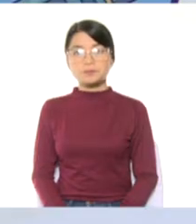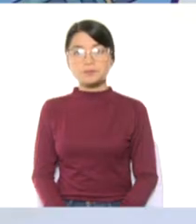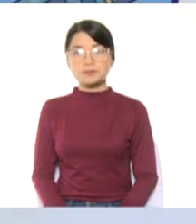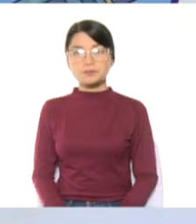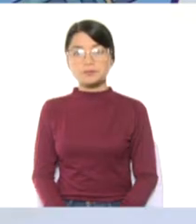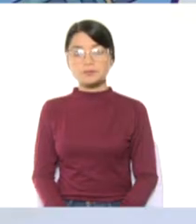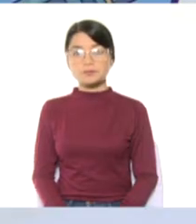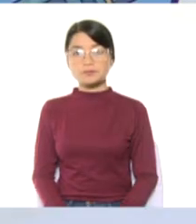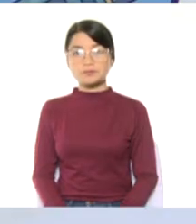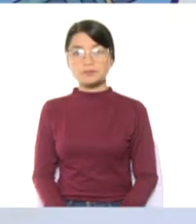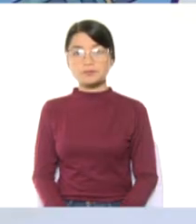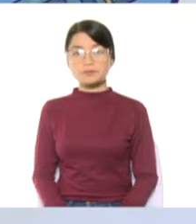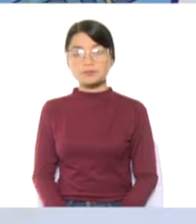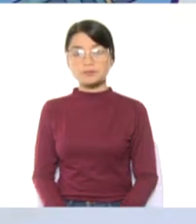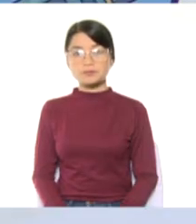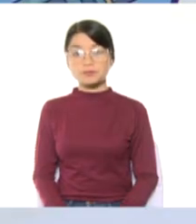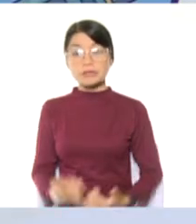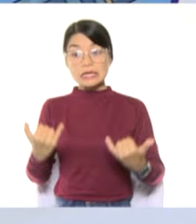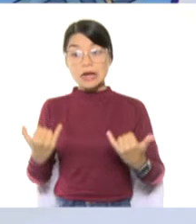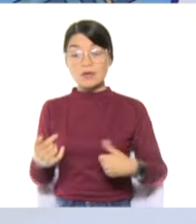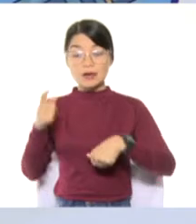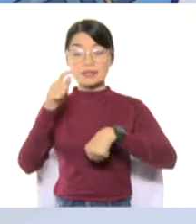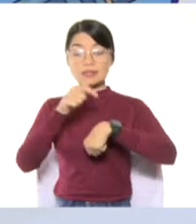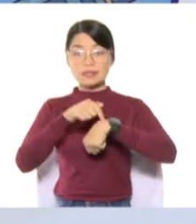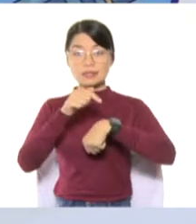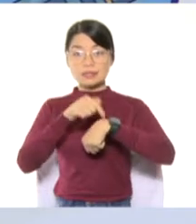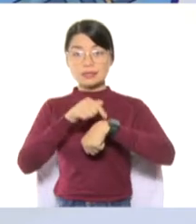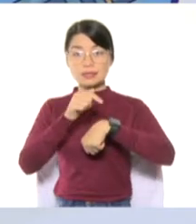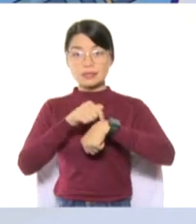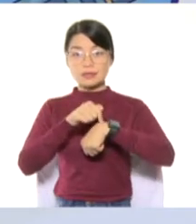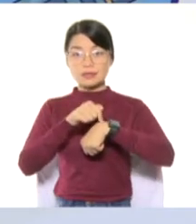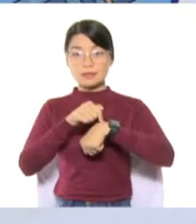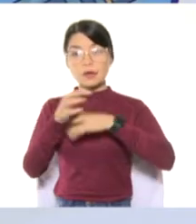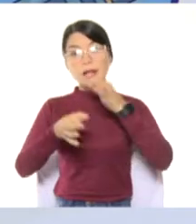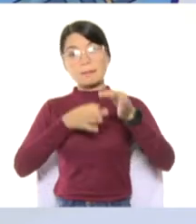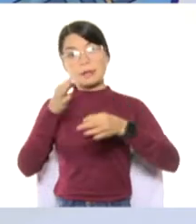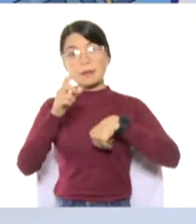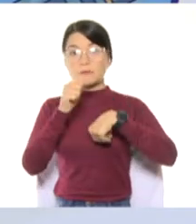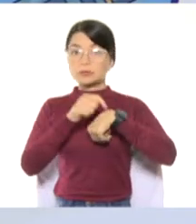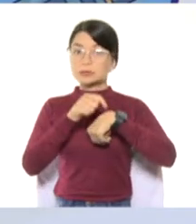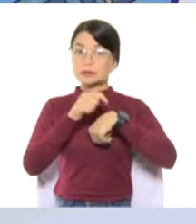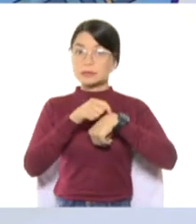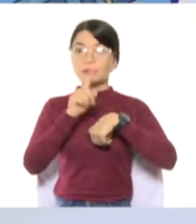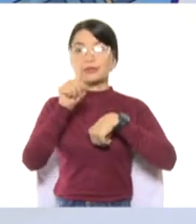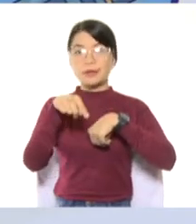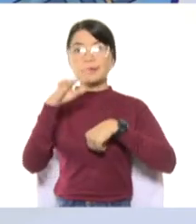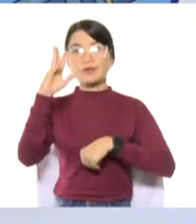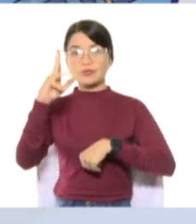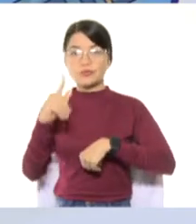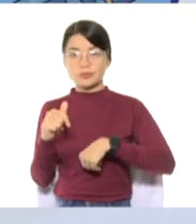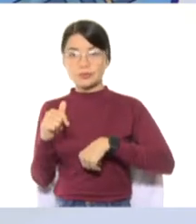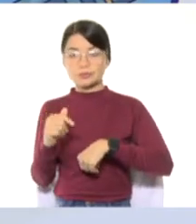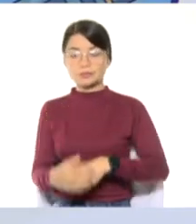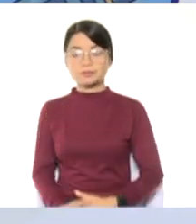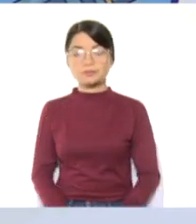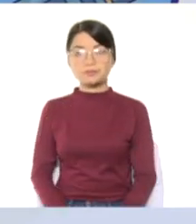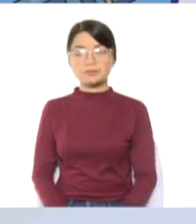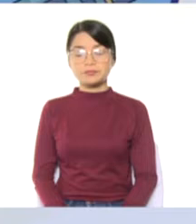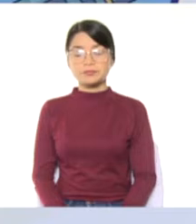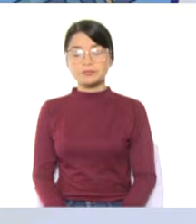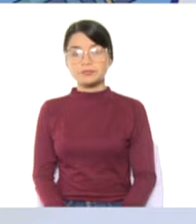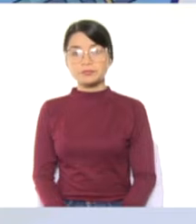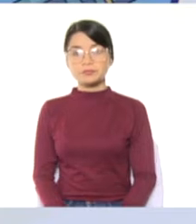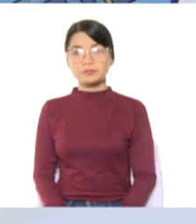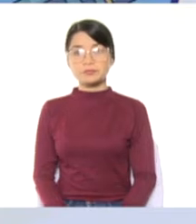de tiempo, ¿ok? Y al hablar de tiempo tenemos que hablar de números. Primero vamos a empezar a hablar de lo que es tiempo, de algunas expresiones que